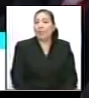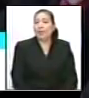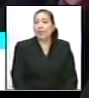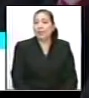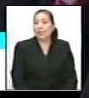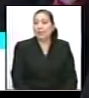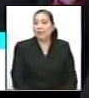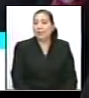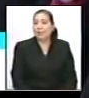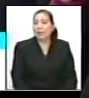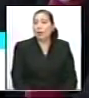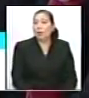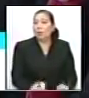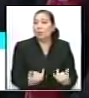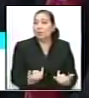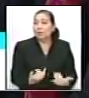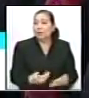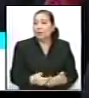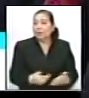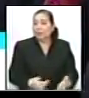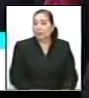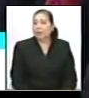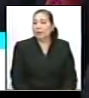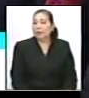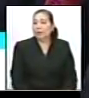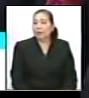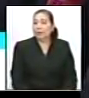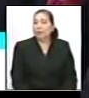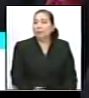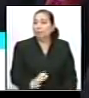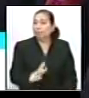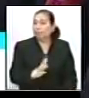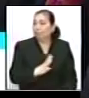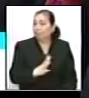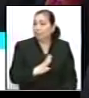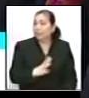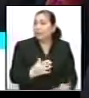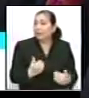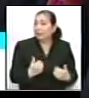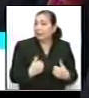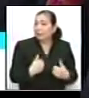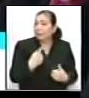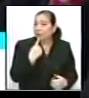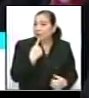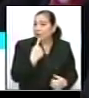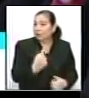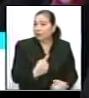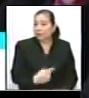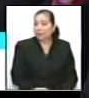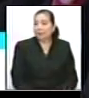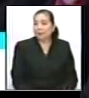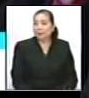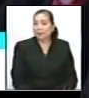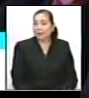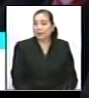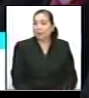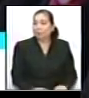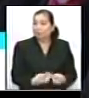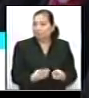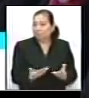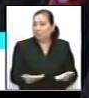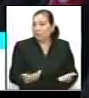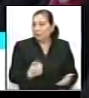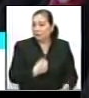y como existe la presunción de inocencia que también tenemos que invocar por la materia